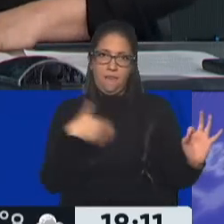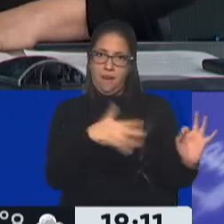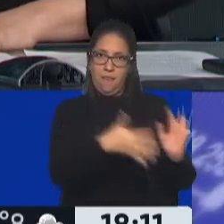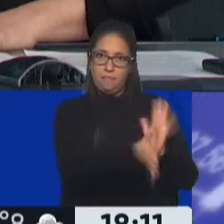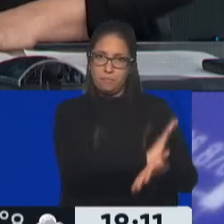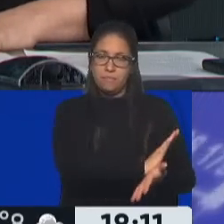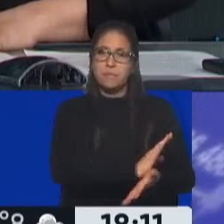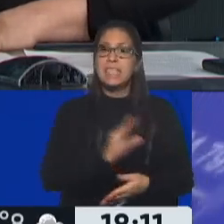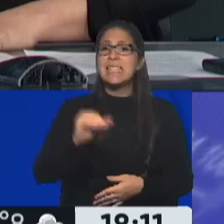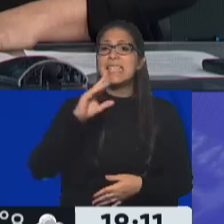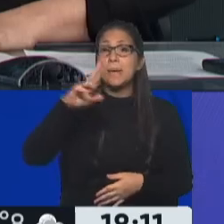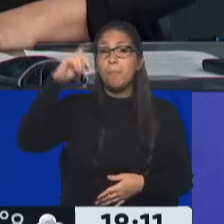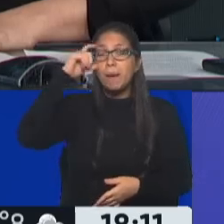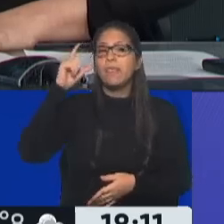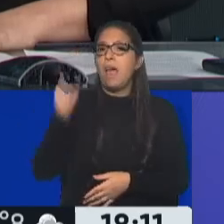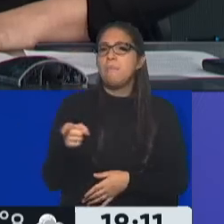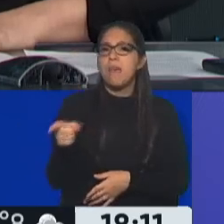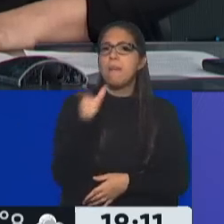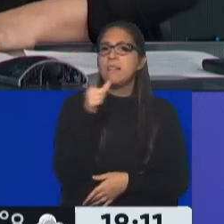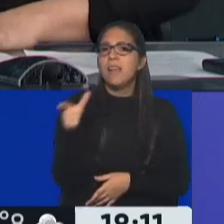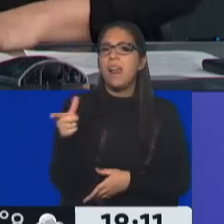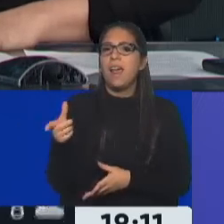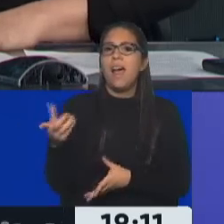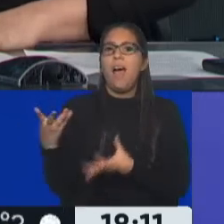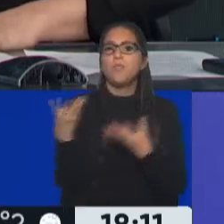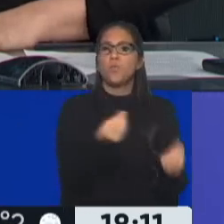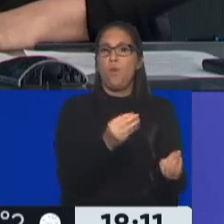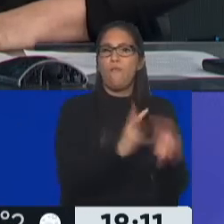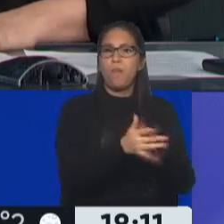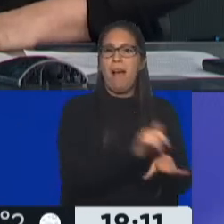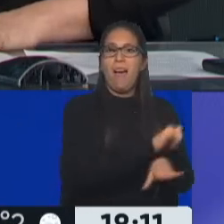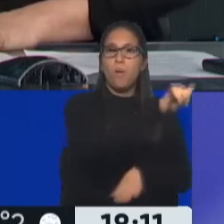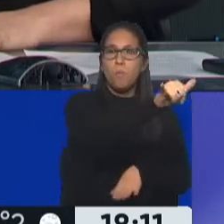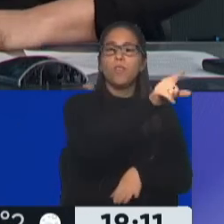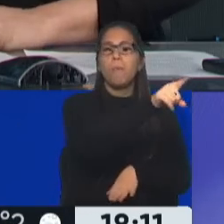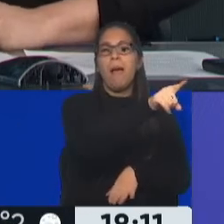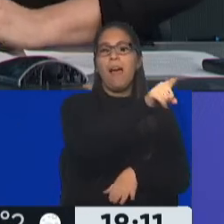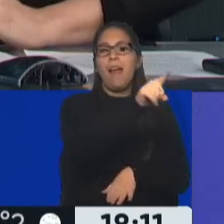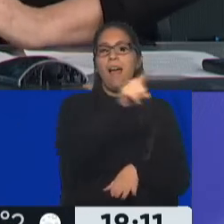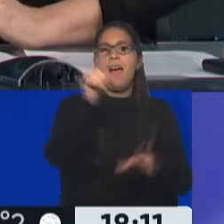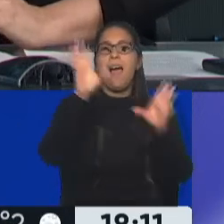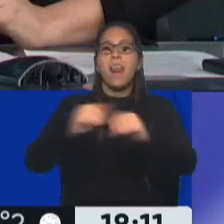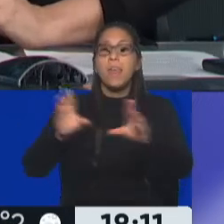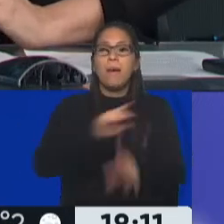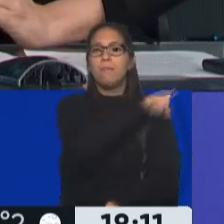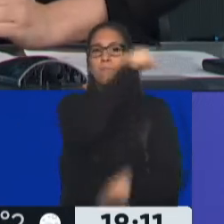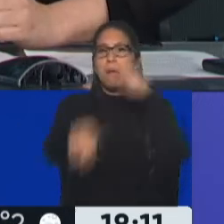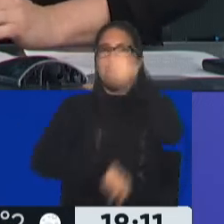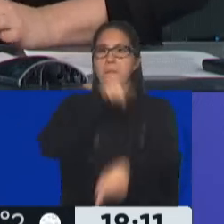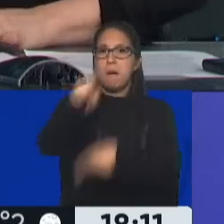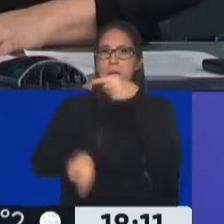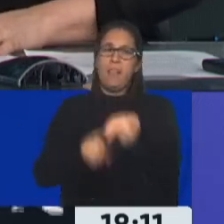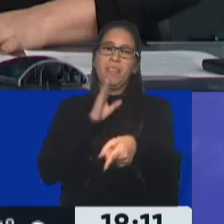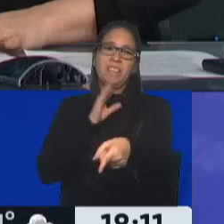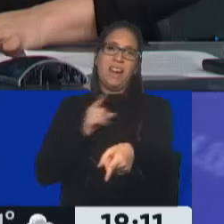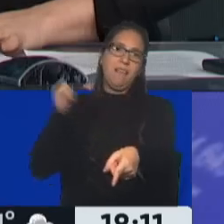sumando a Chipre porque considera que Chipre ayudó con los aeropuertos para los ataques en territorio libanés.